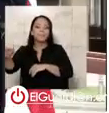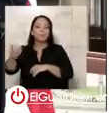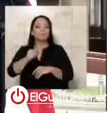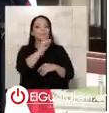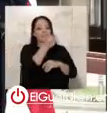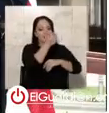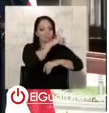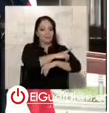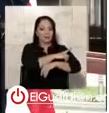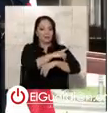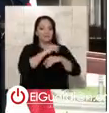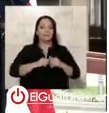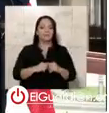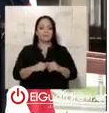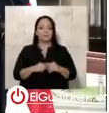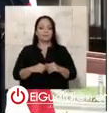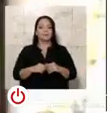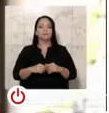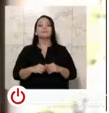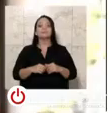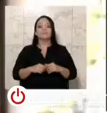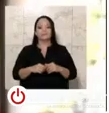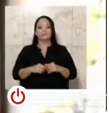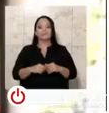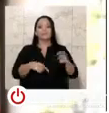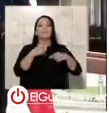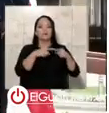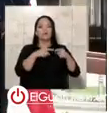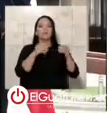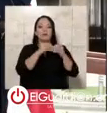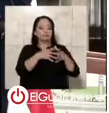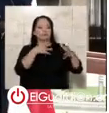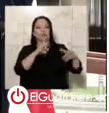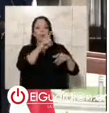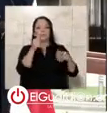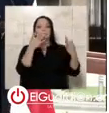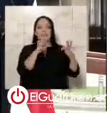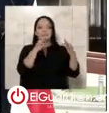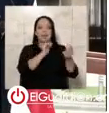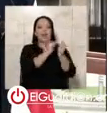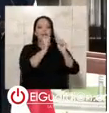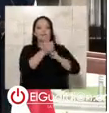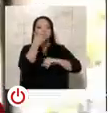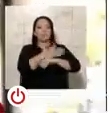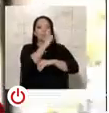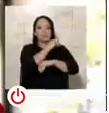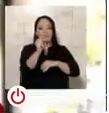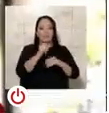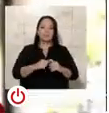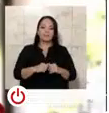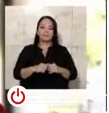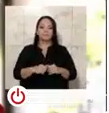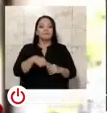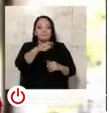10 días y vamos a movernos a un mes. Vamos a intentar cambiar a un mes y esto le